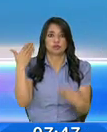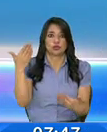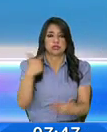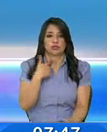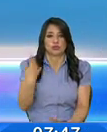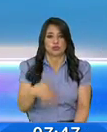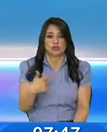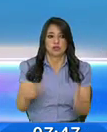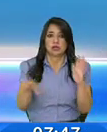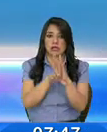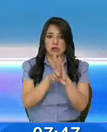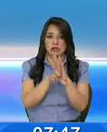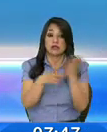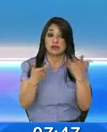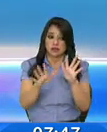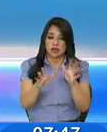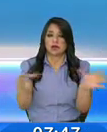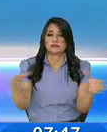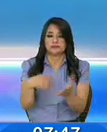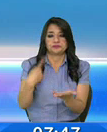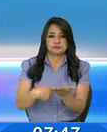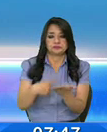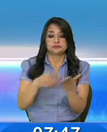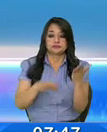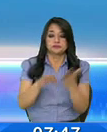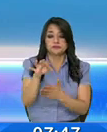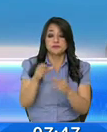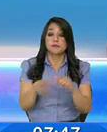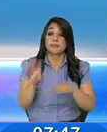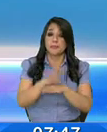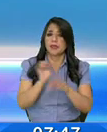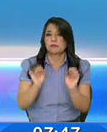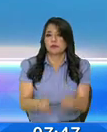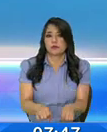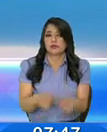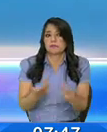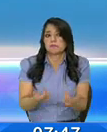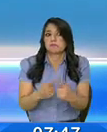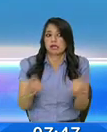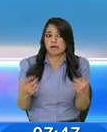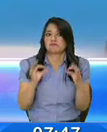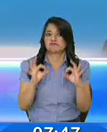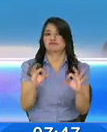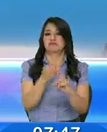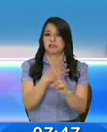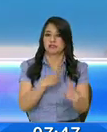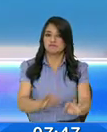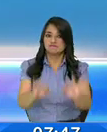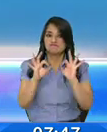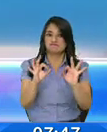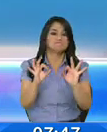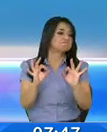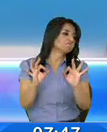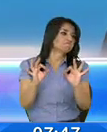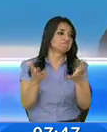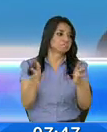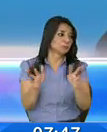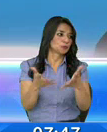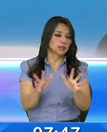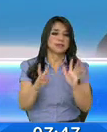tener esta ley una vez que sea tratada y aprobada en la asamblea nacional no va a tener con lo que de alguna manera también se